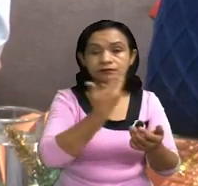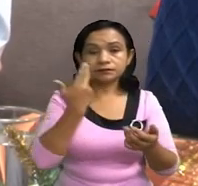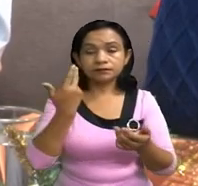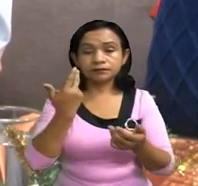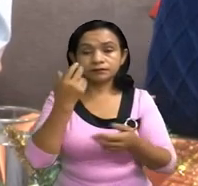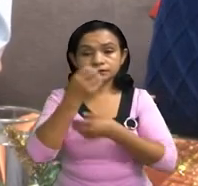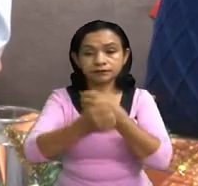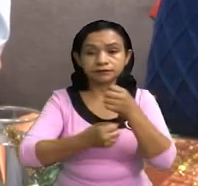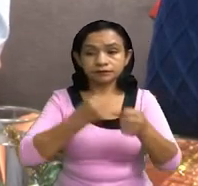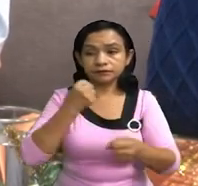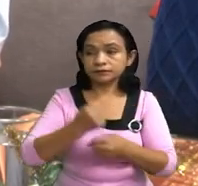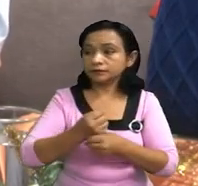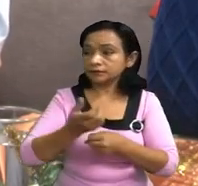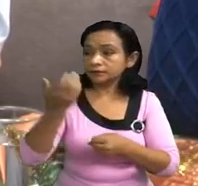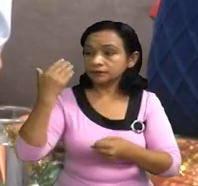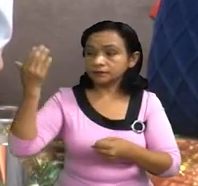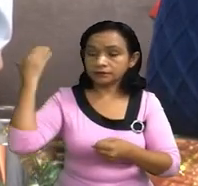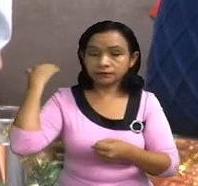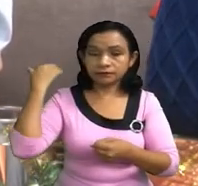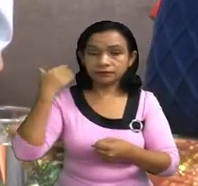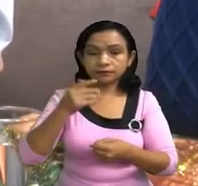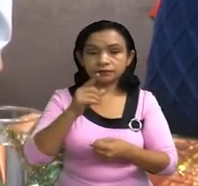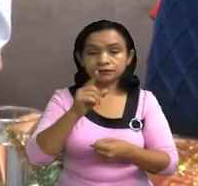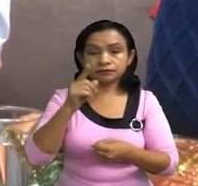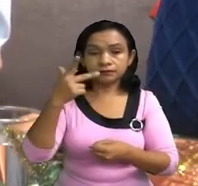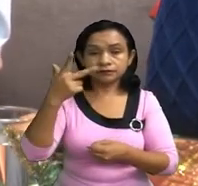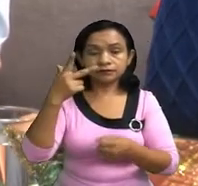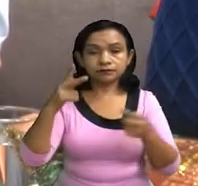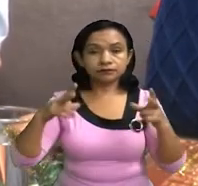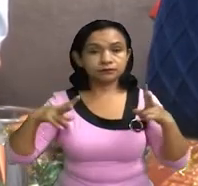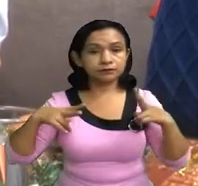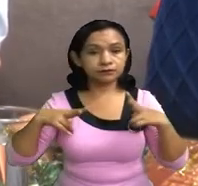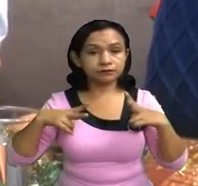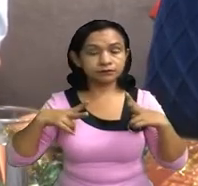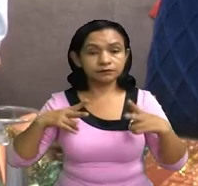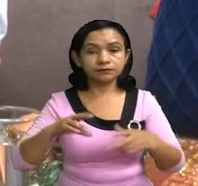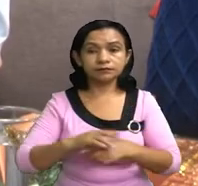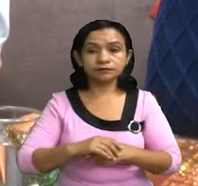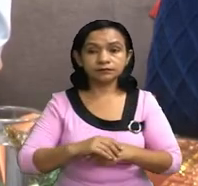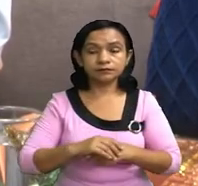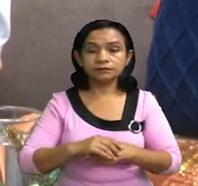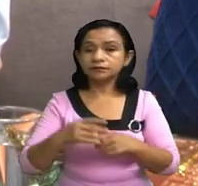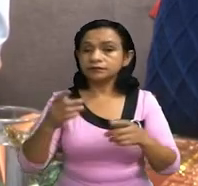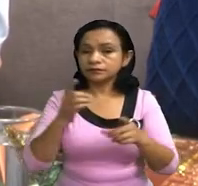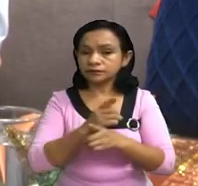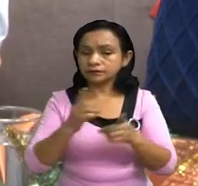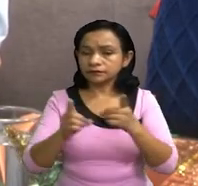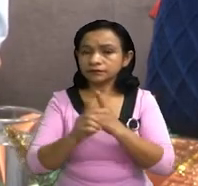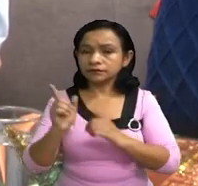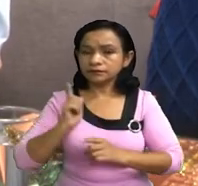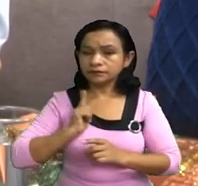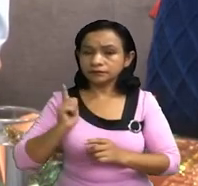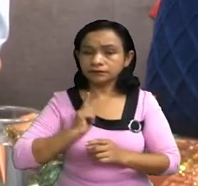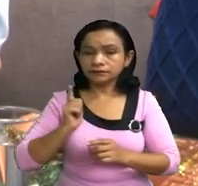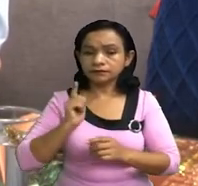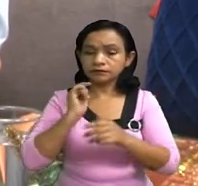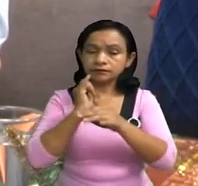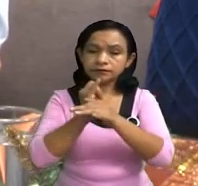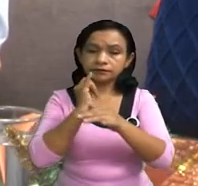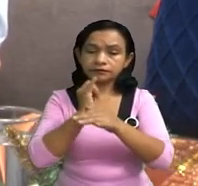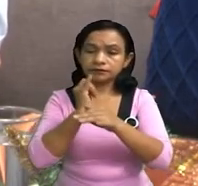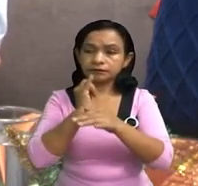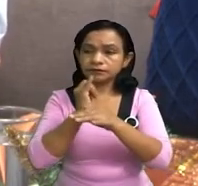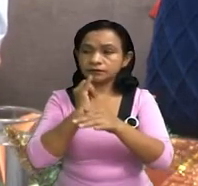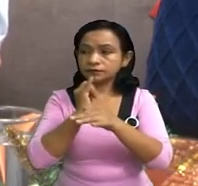año pasado, desde el 18 de abril, hemos estado exigiendo a la jerarquía de la Iglesia